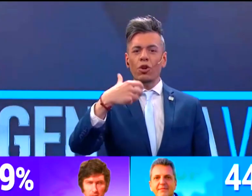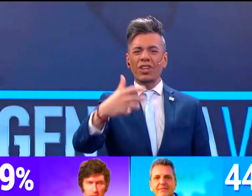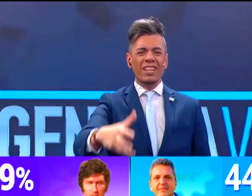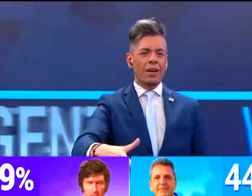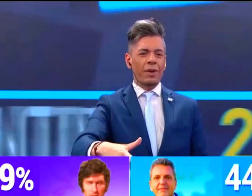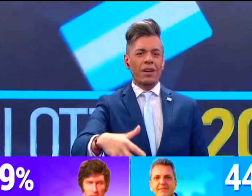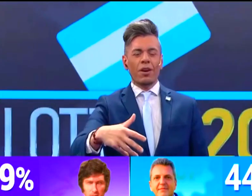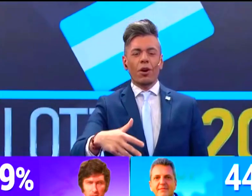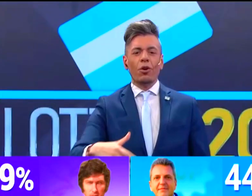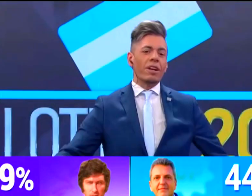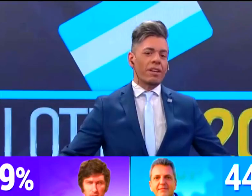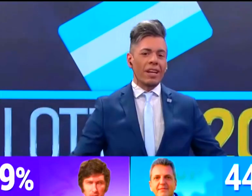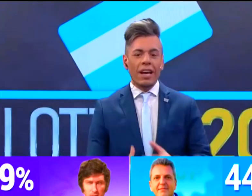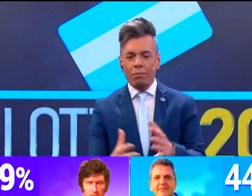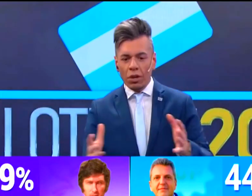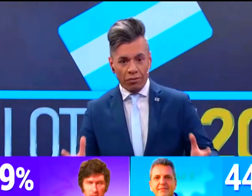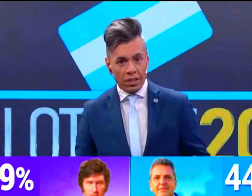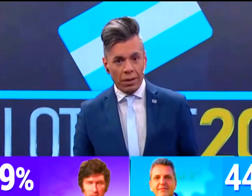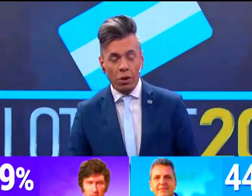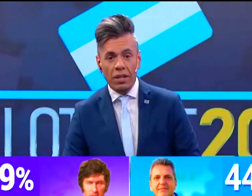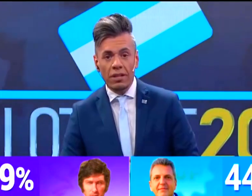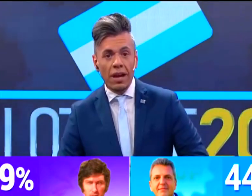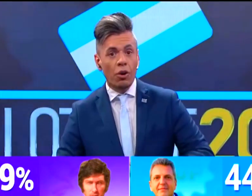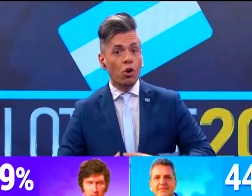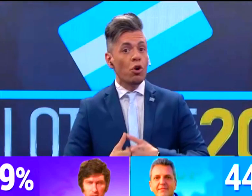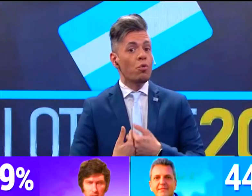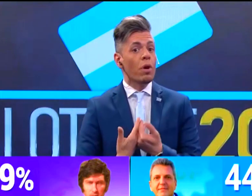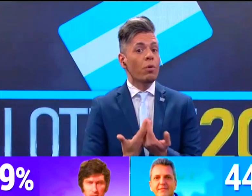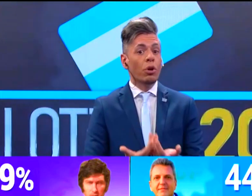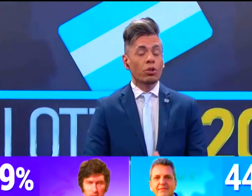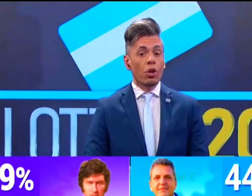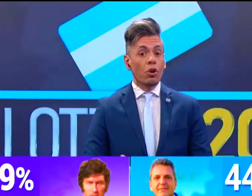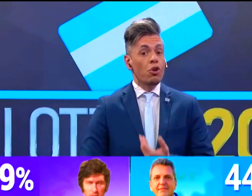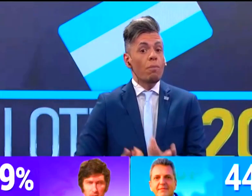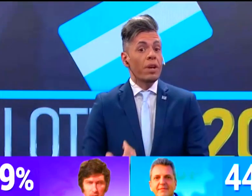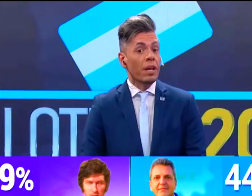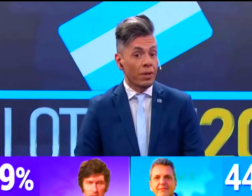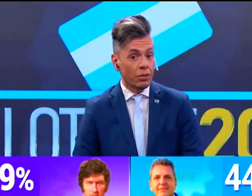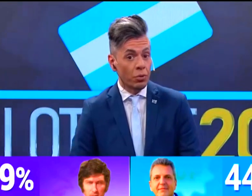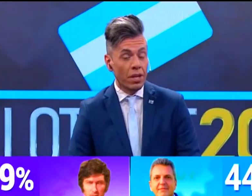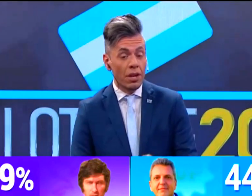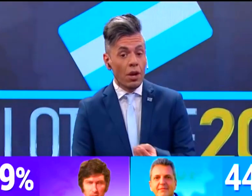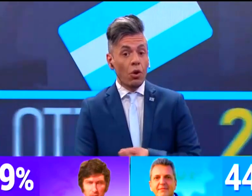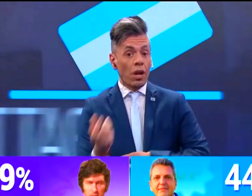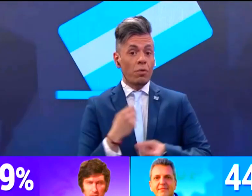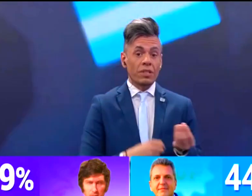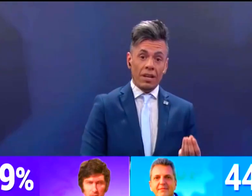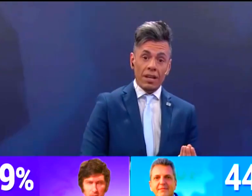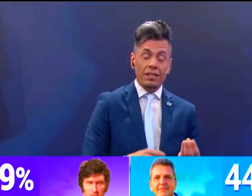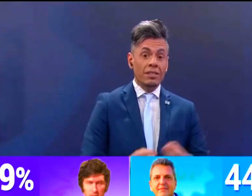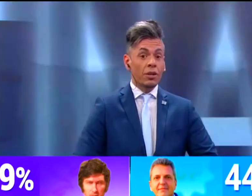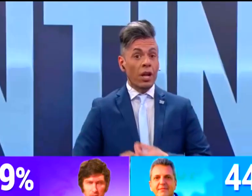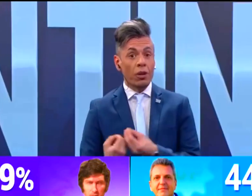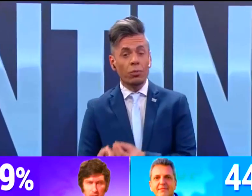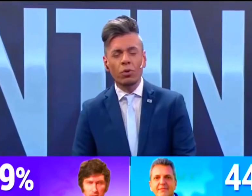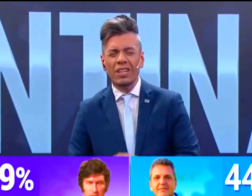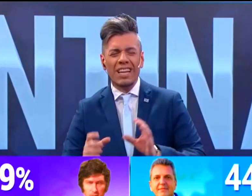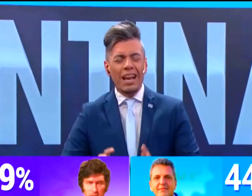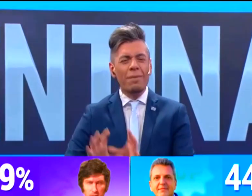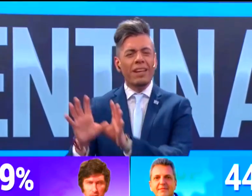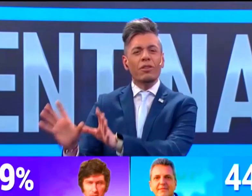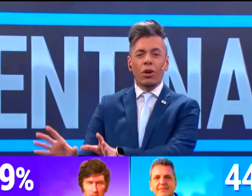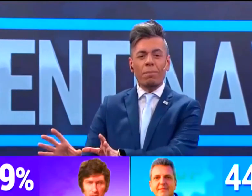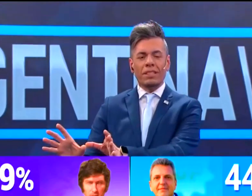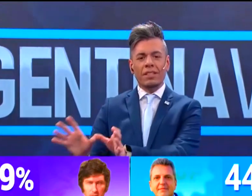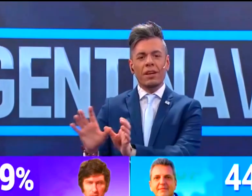de todo lo que tiene que ver con el recambio de las fuerzas políticas, con los nuevos nombres que van a surgir, con las nuevas alianzas y con las rupturas,